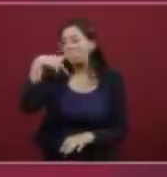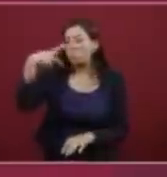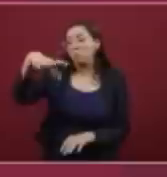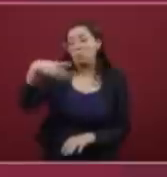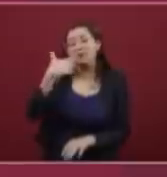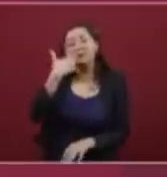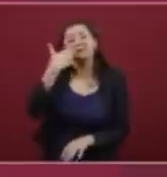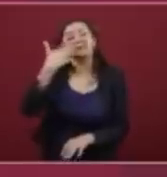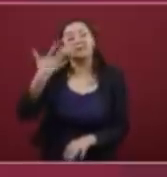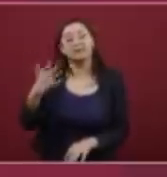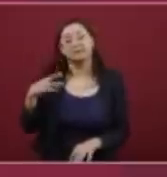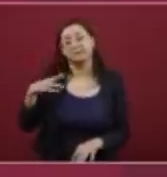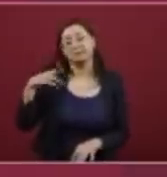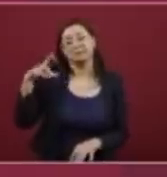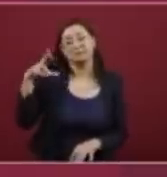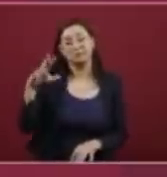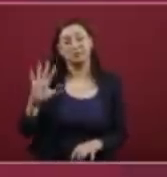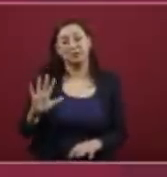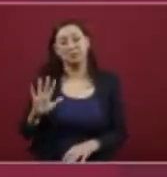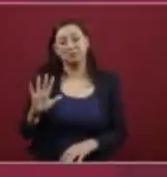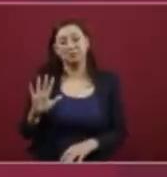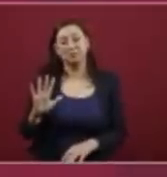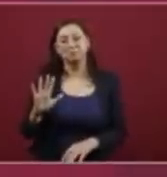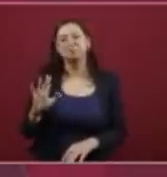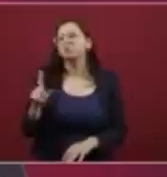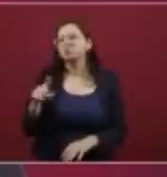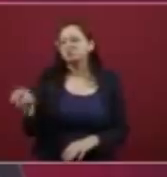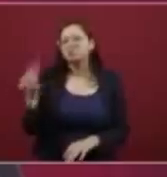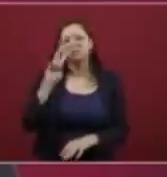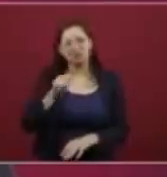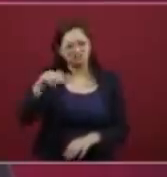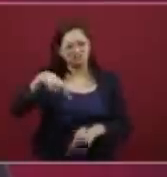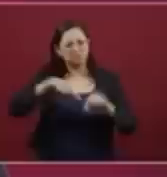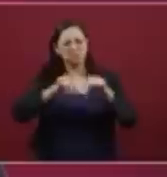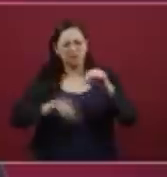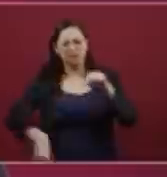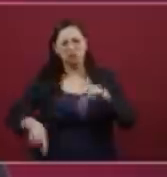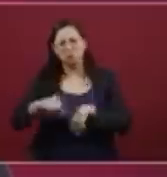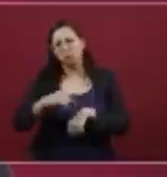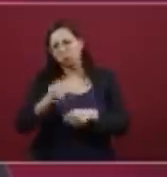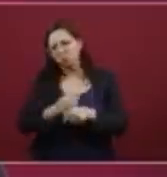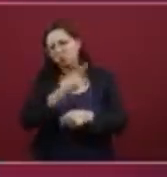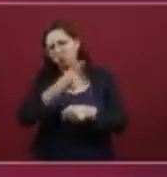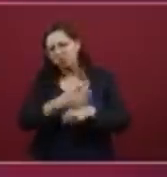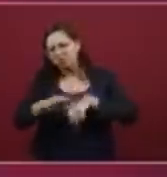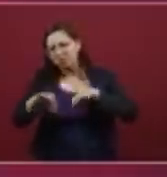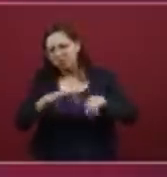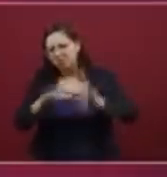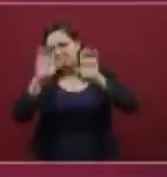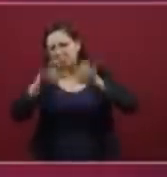vean que pueden tener opciones en nuestro país de trabajo y